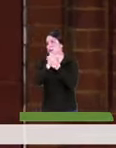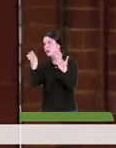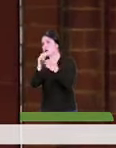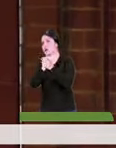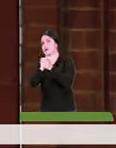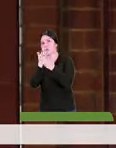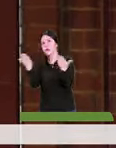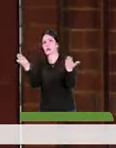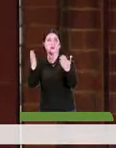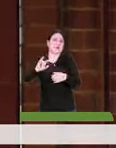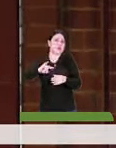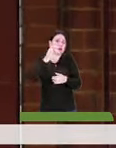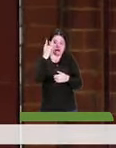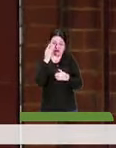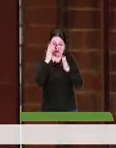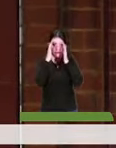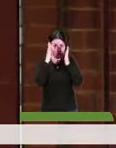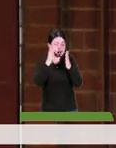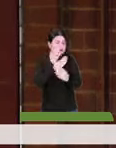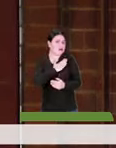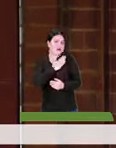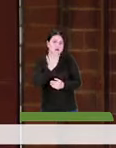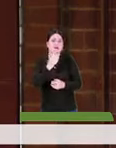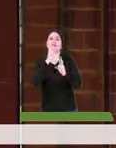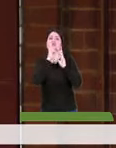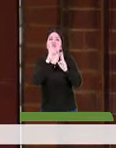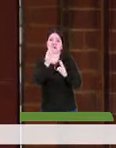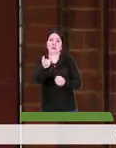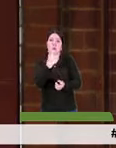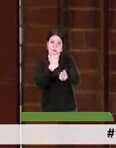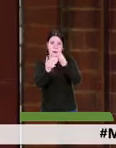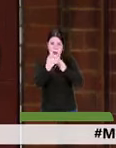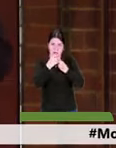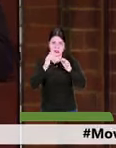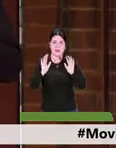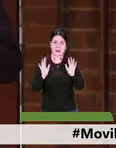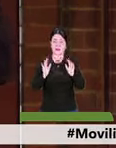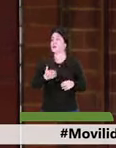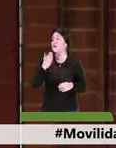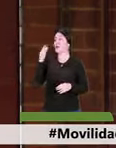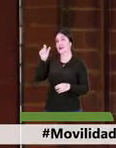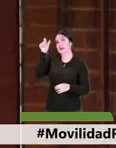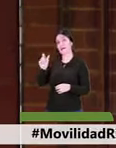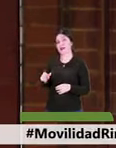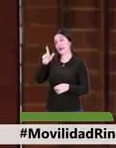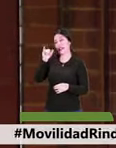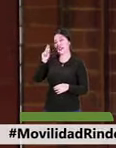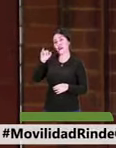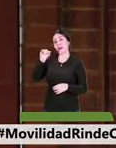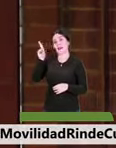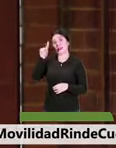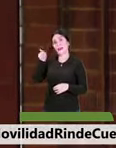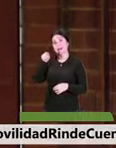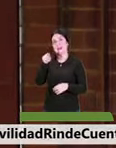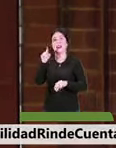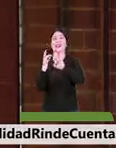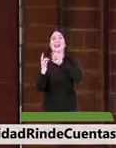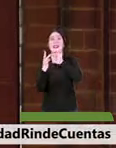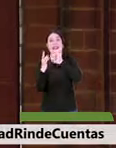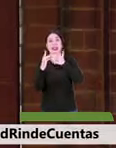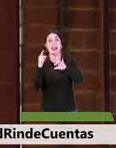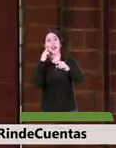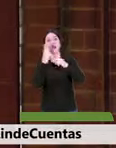a atender sus preguntas. Uh-huh. Recuerden, ya que lo dice el doctor Leonidas, en el chat tenemos un link con